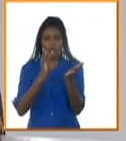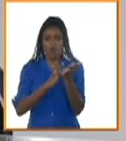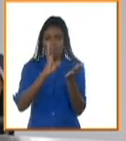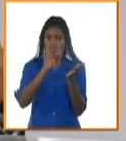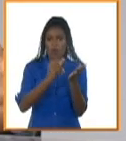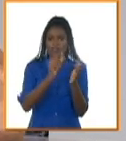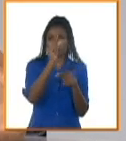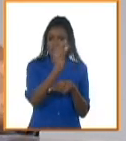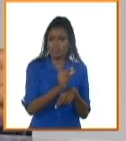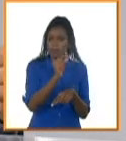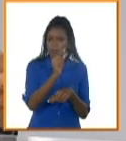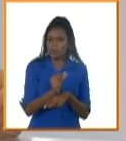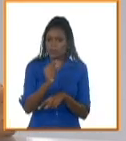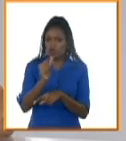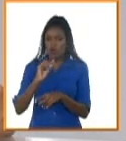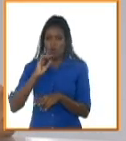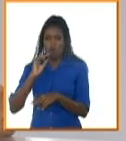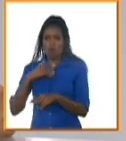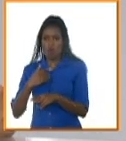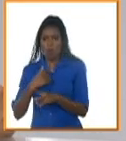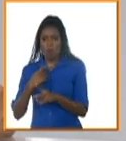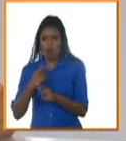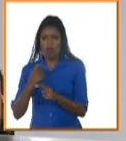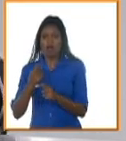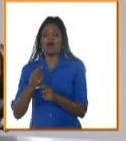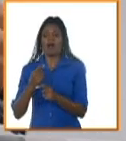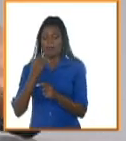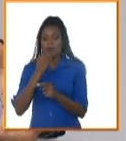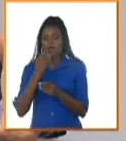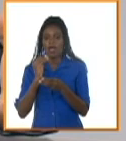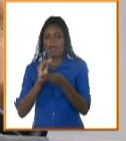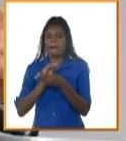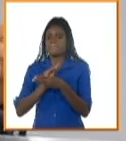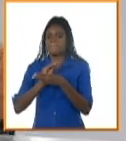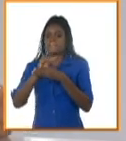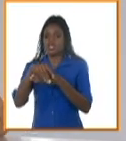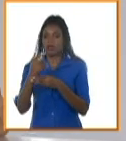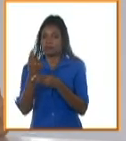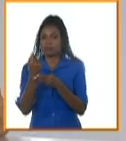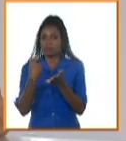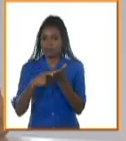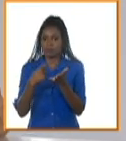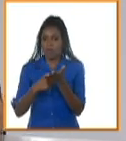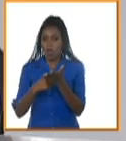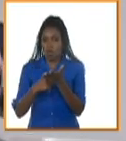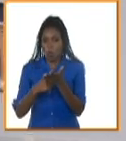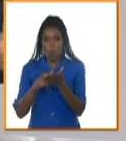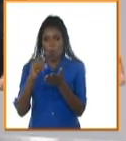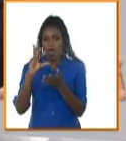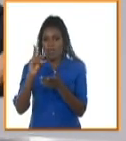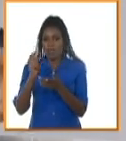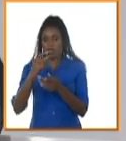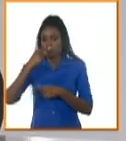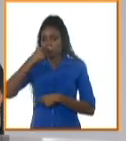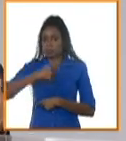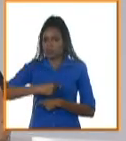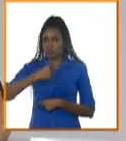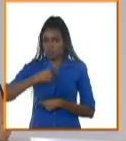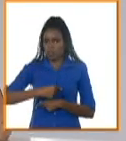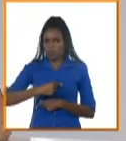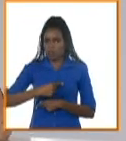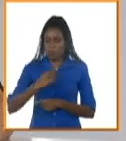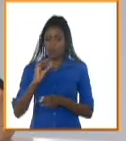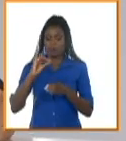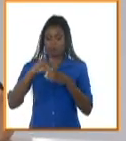usuarios funcionan las transacciones cómo gestionan los datos personales una evaluación integral